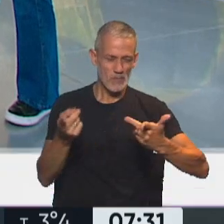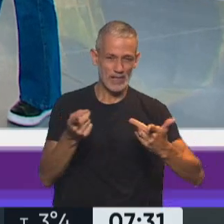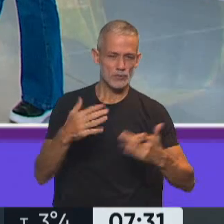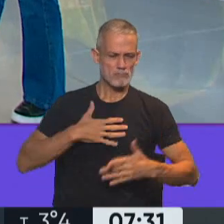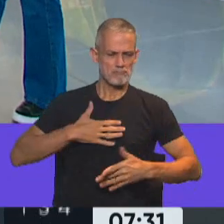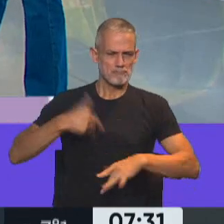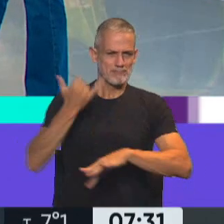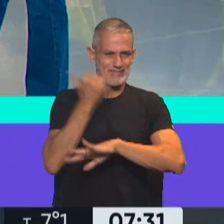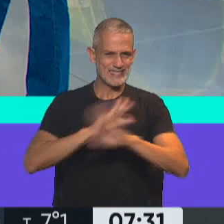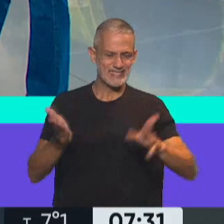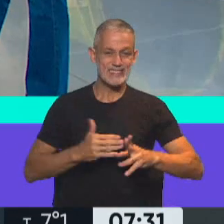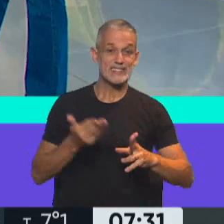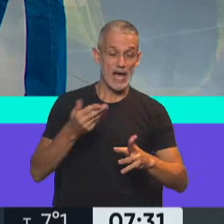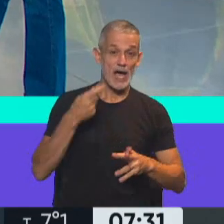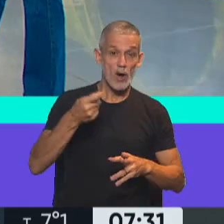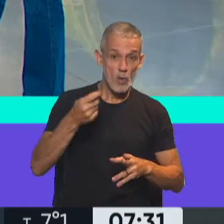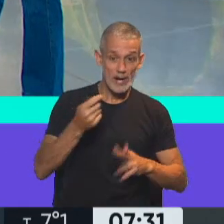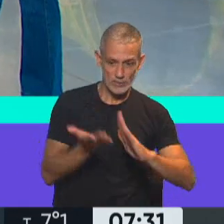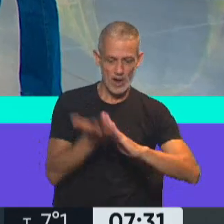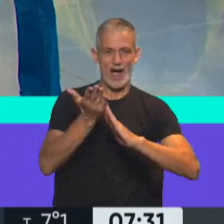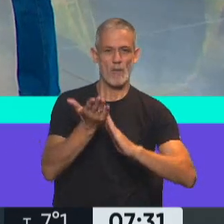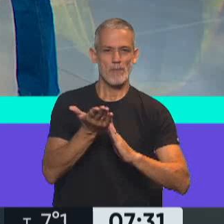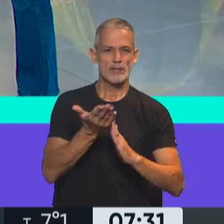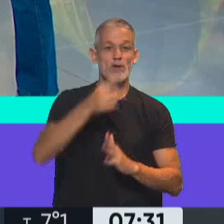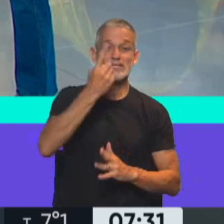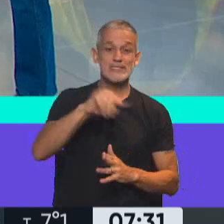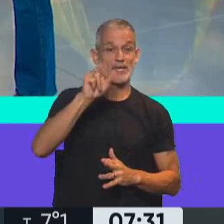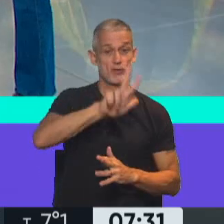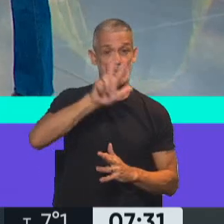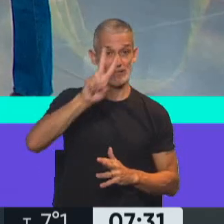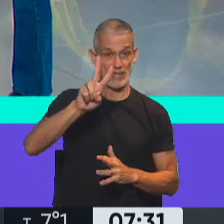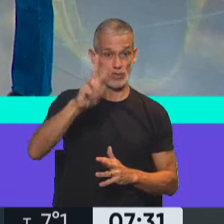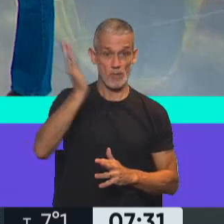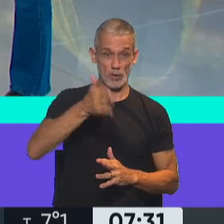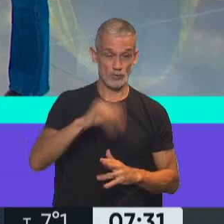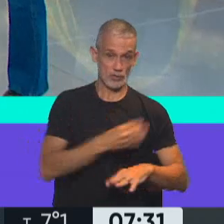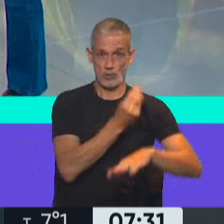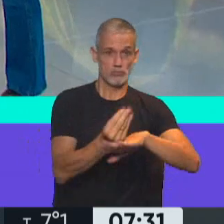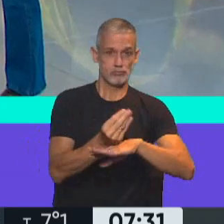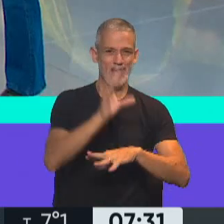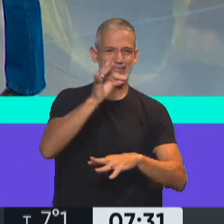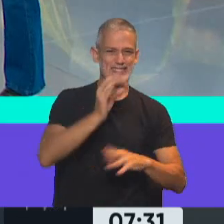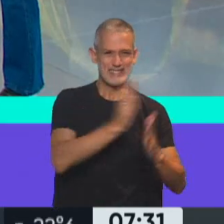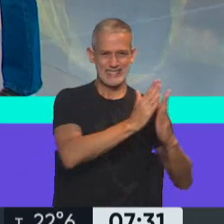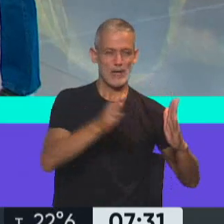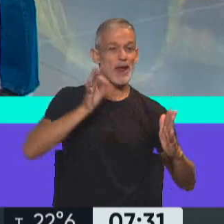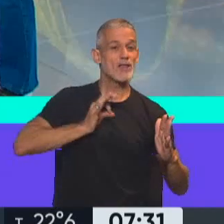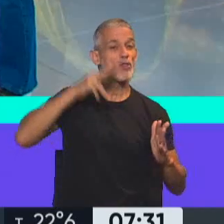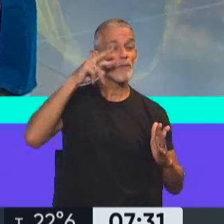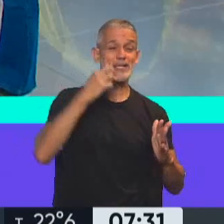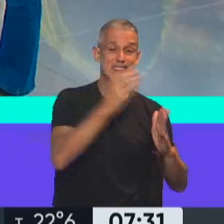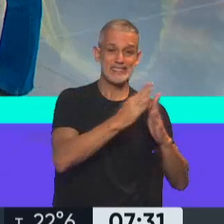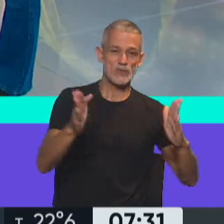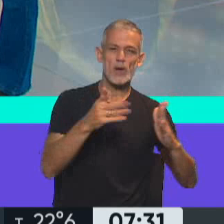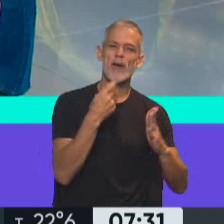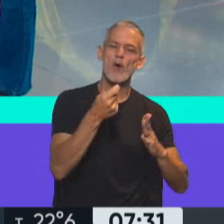los haberes mínimos de las jubilaciones aumentaron un 132%. Uh-huh. Es decir, en diciembre del 2019 la